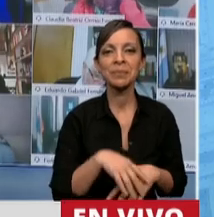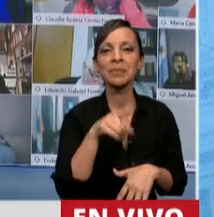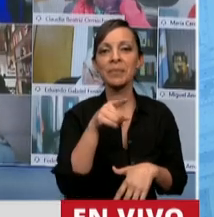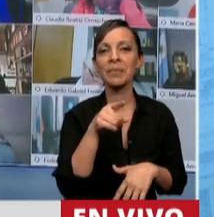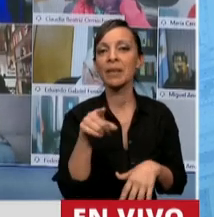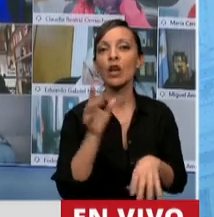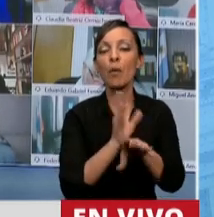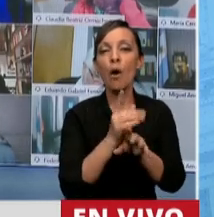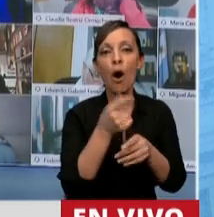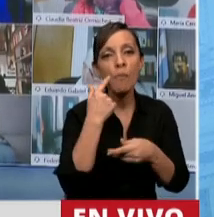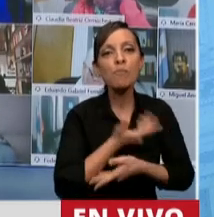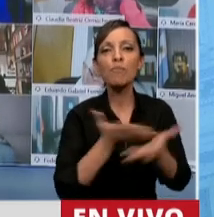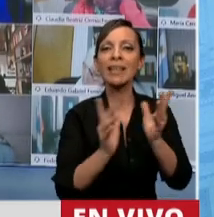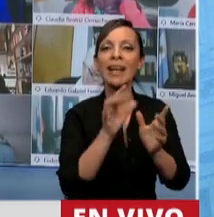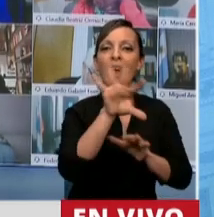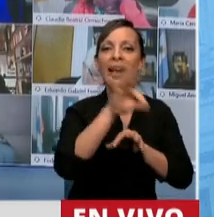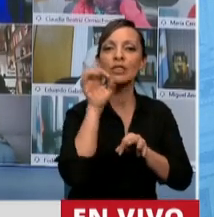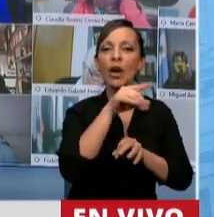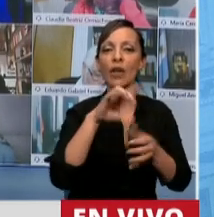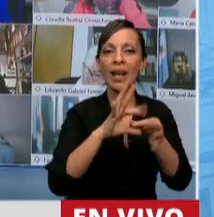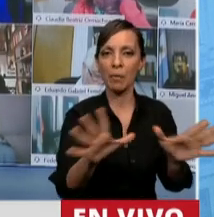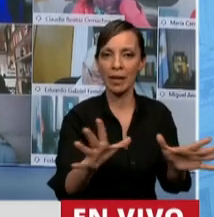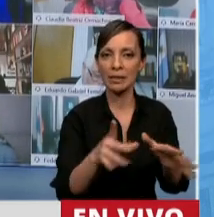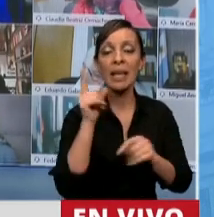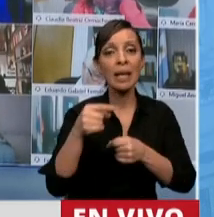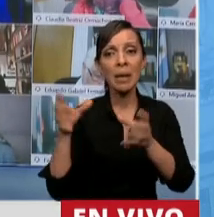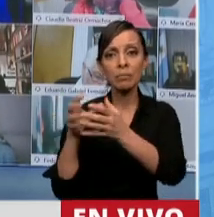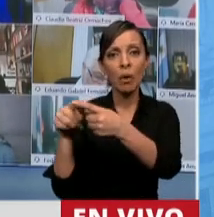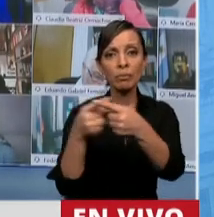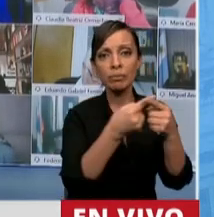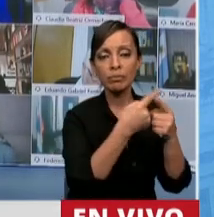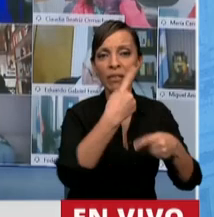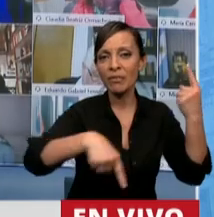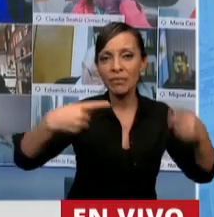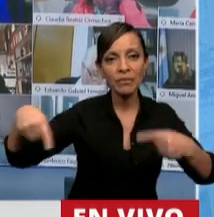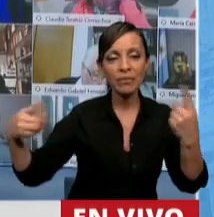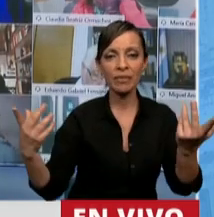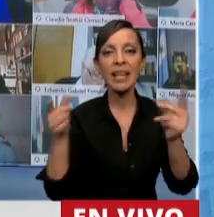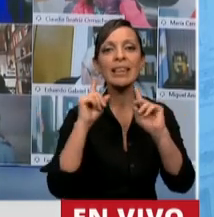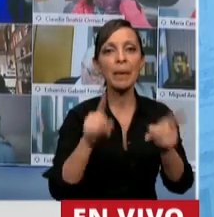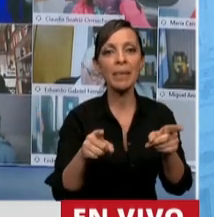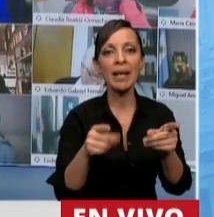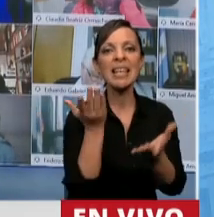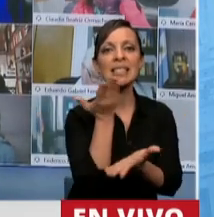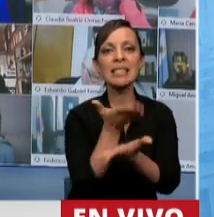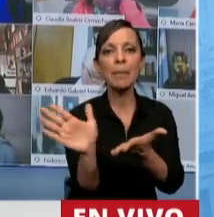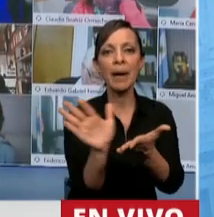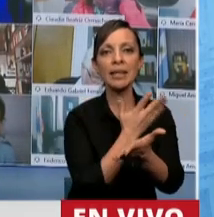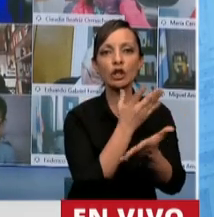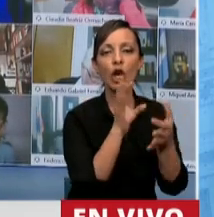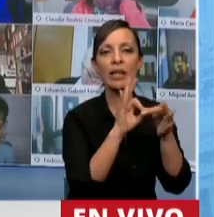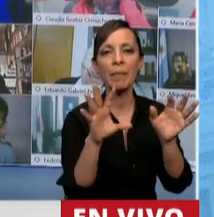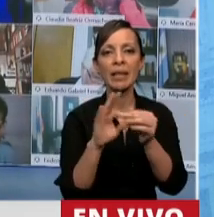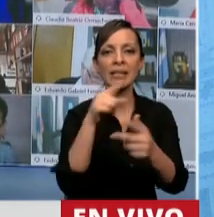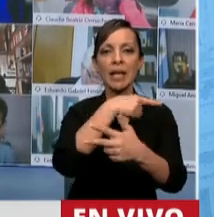como expresión de la soberanía del pueblo, el régimen plural de partidos políticos y organizaciones políticas y la separación e independencia de los